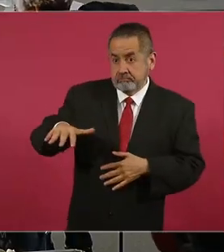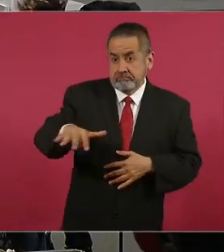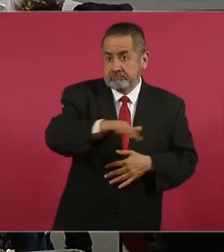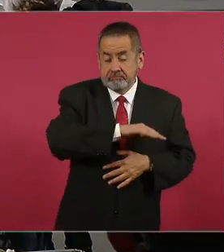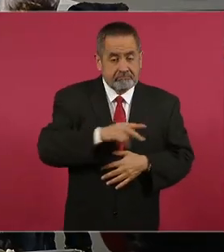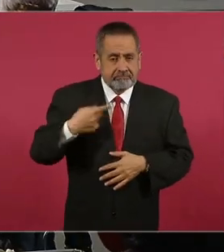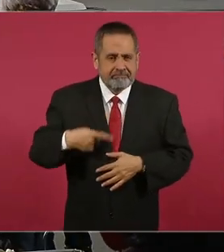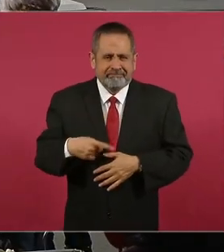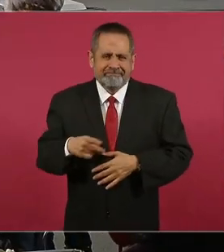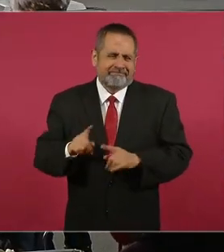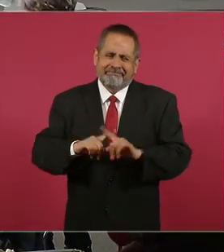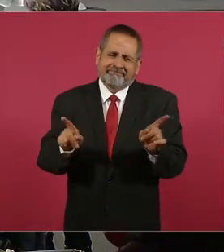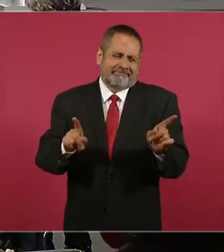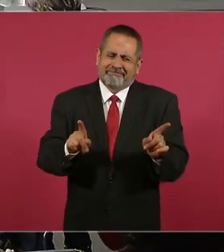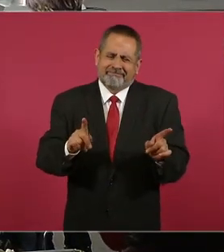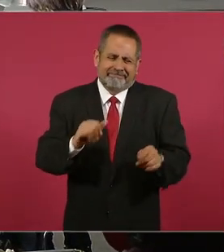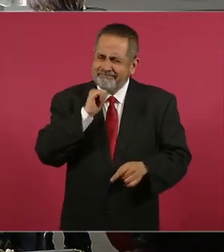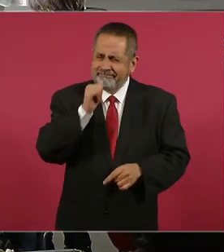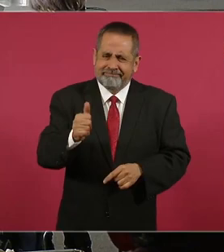lo general.